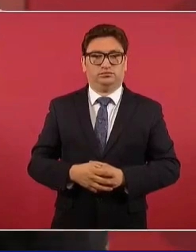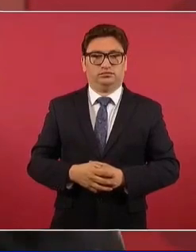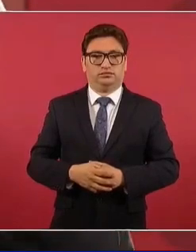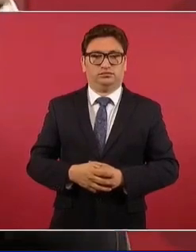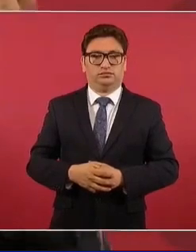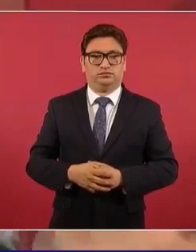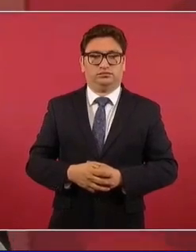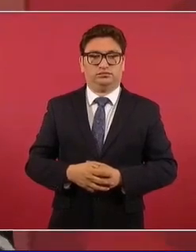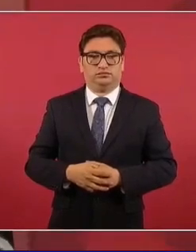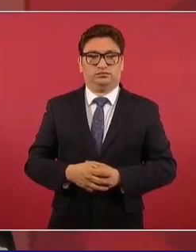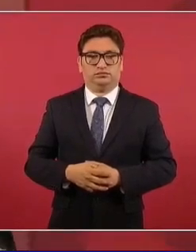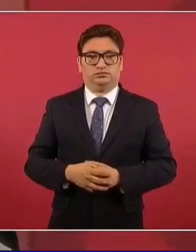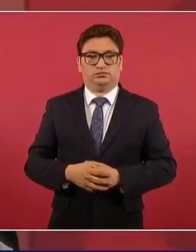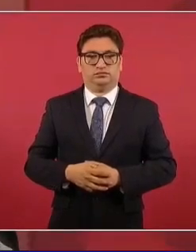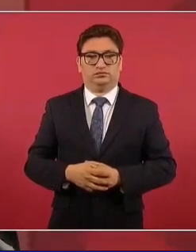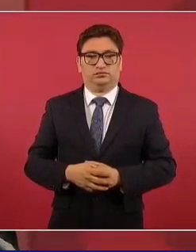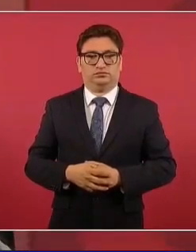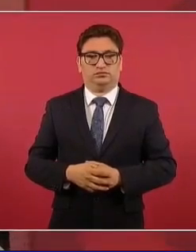Y